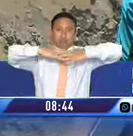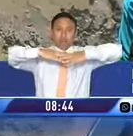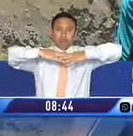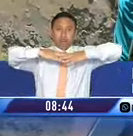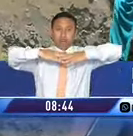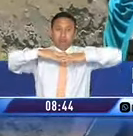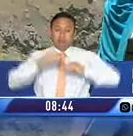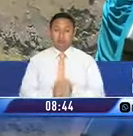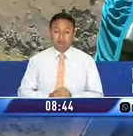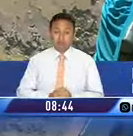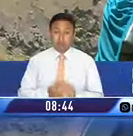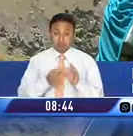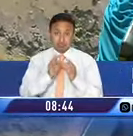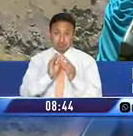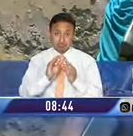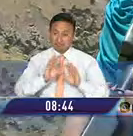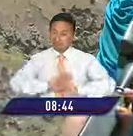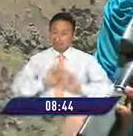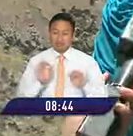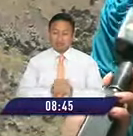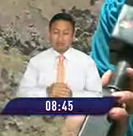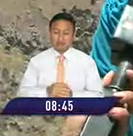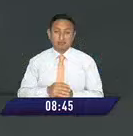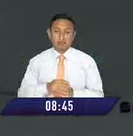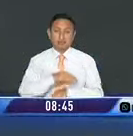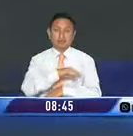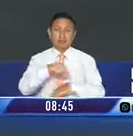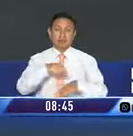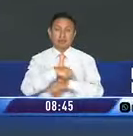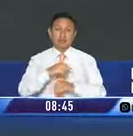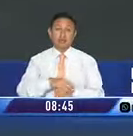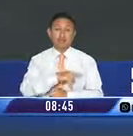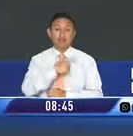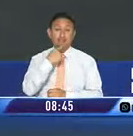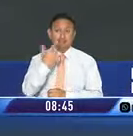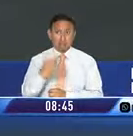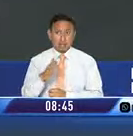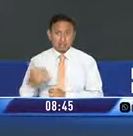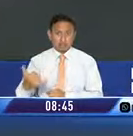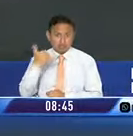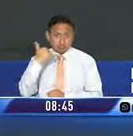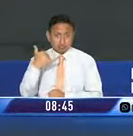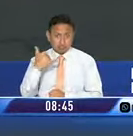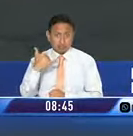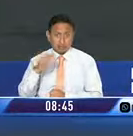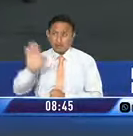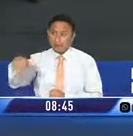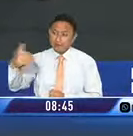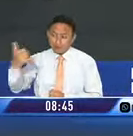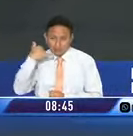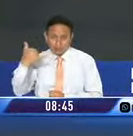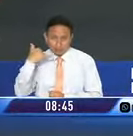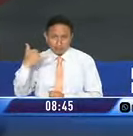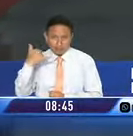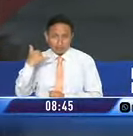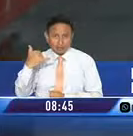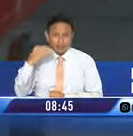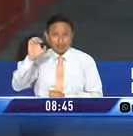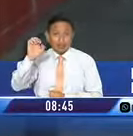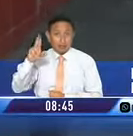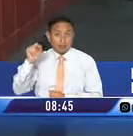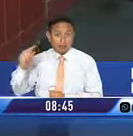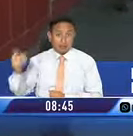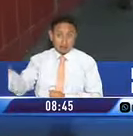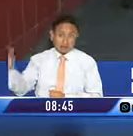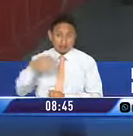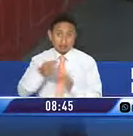no solucionaban y nada, se demoraba mucho tiempo. Aseguran que han solicitado hasta el cansancio a la empresa metropolitana